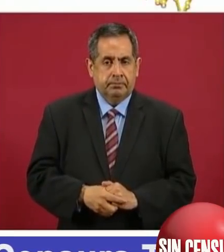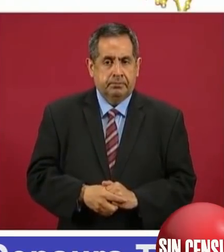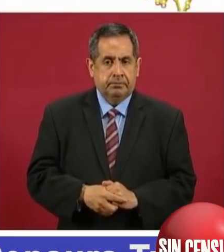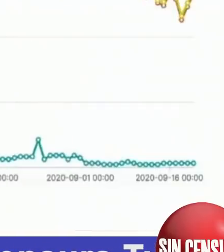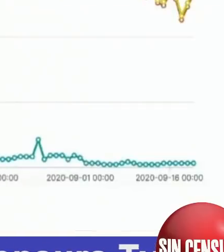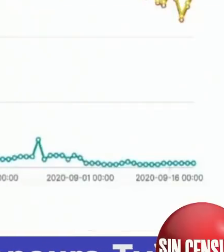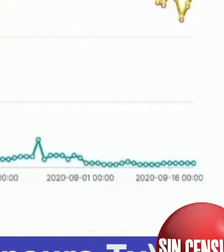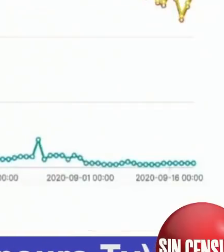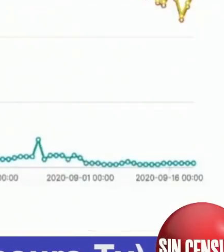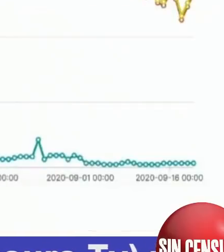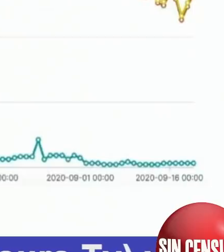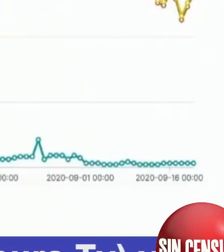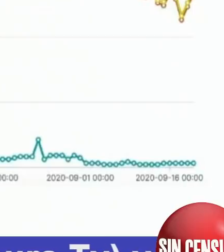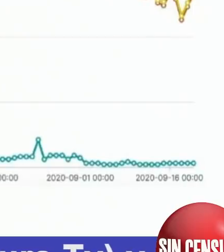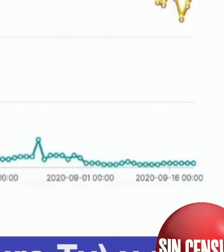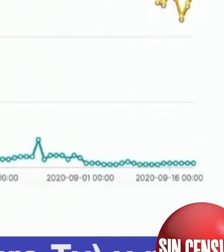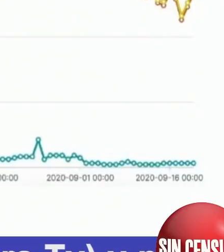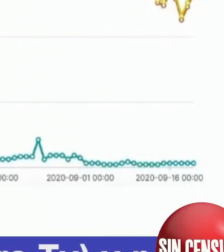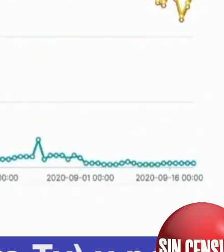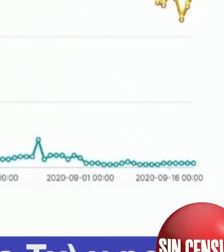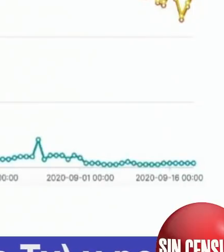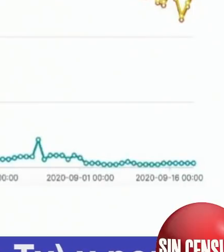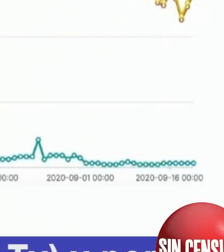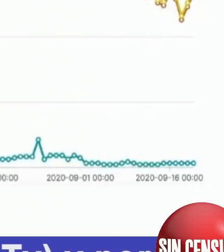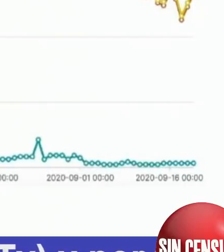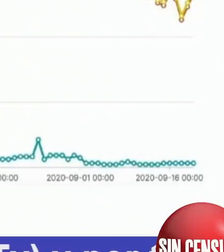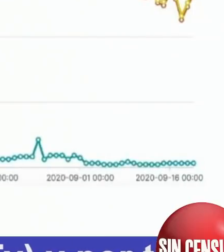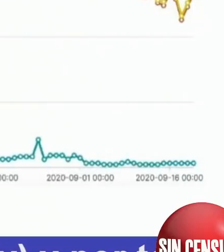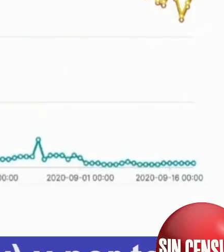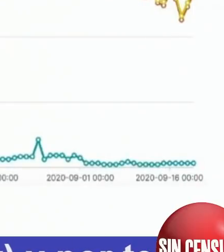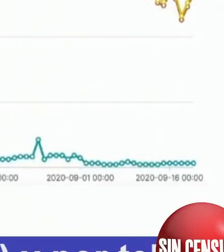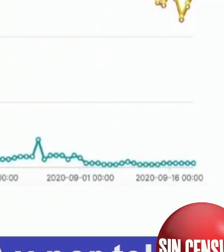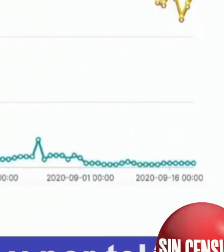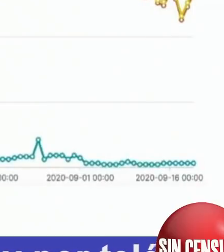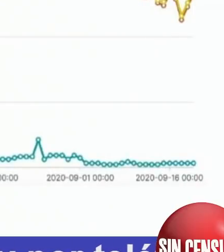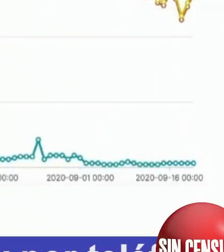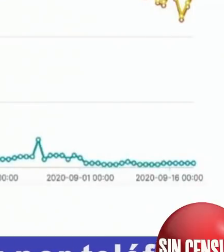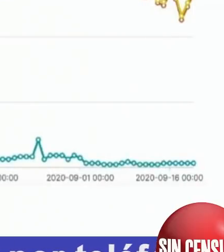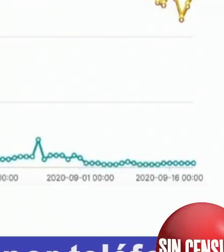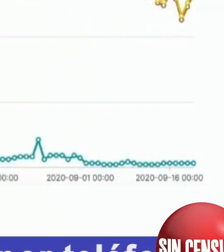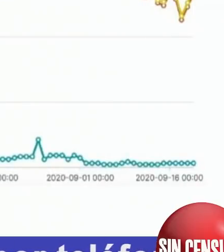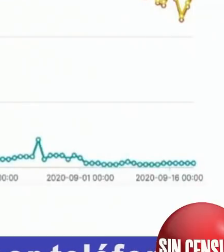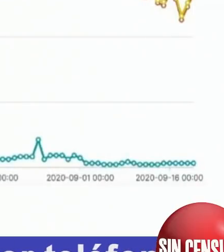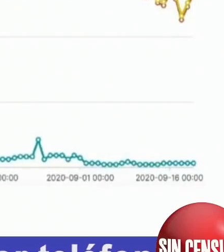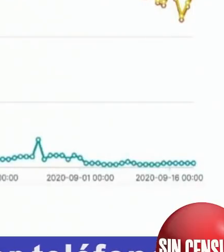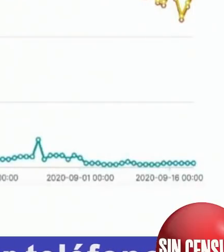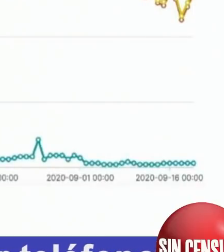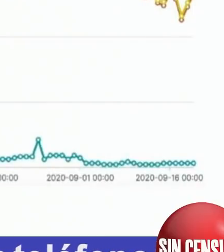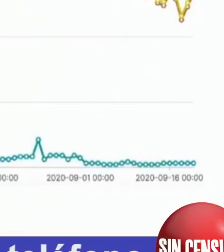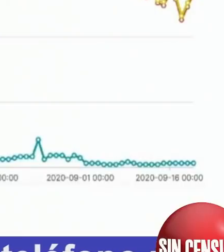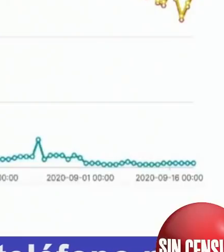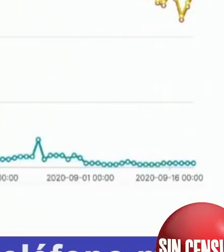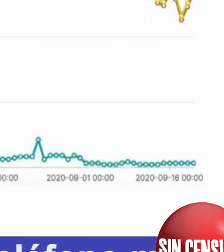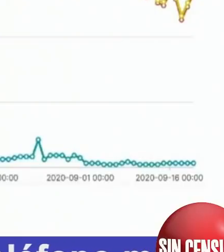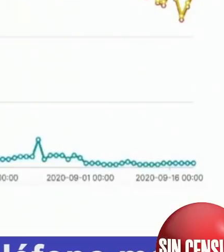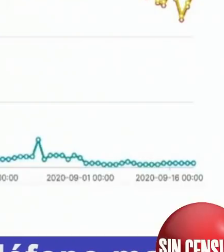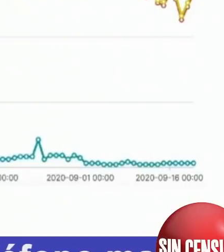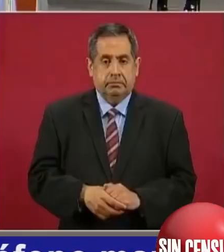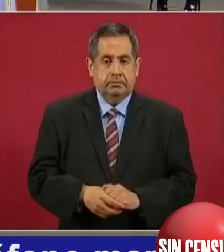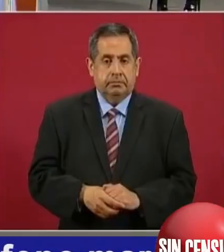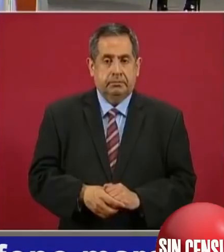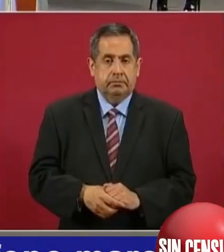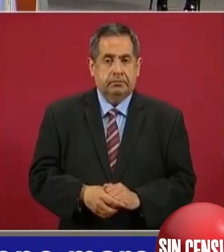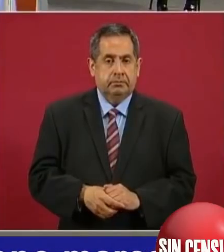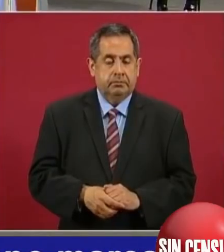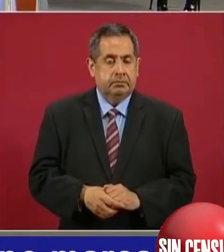generalmente reacciona 15 días después de que se presenta el punto máximo de casos y todo septiembre se ha mantenido en reducción. La